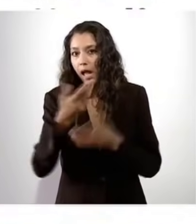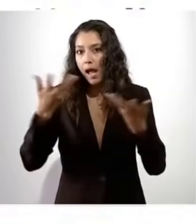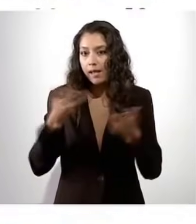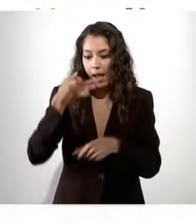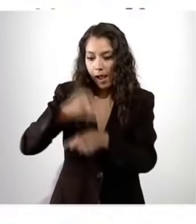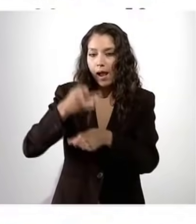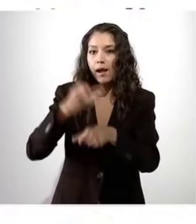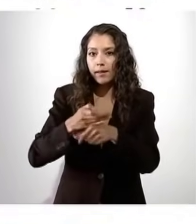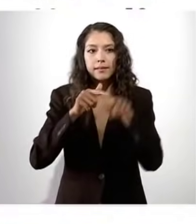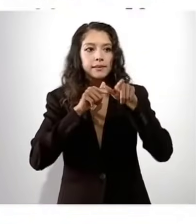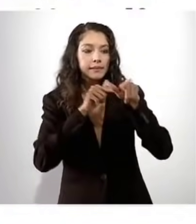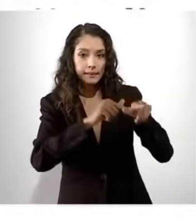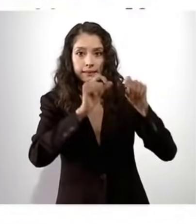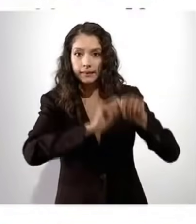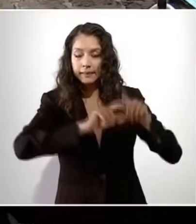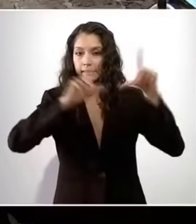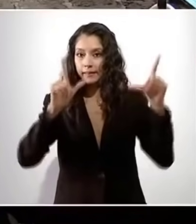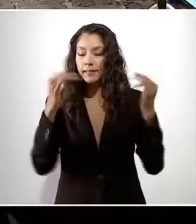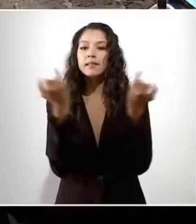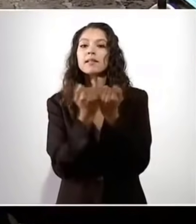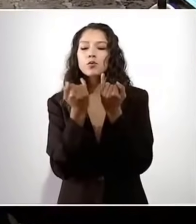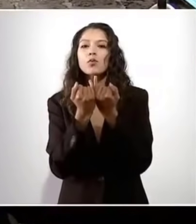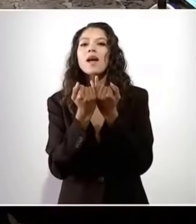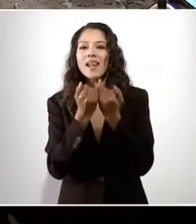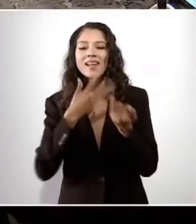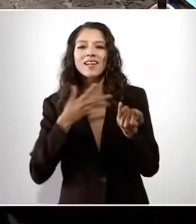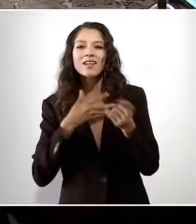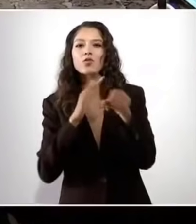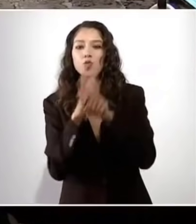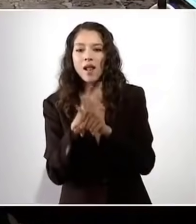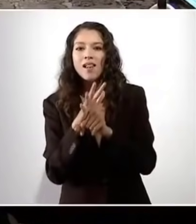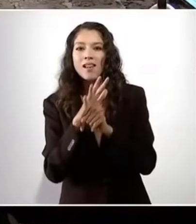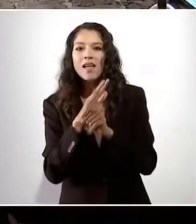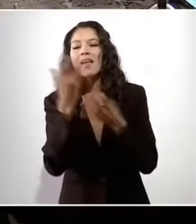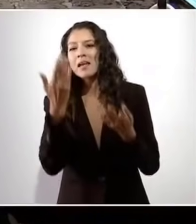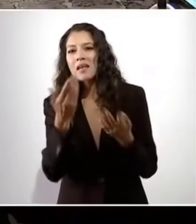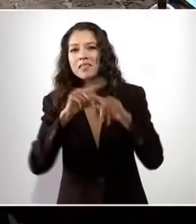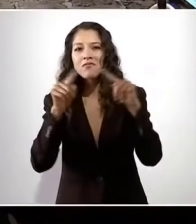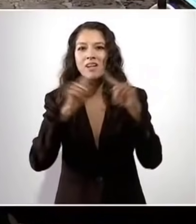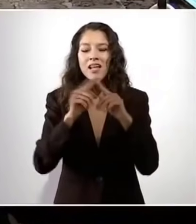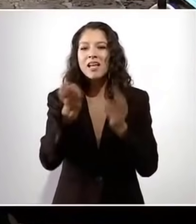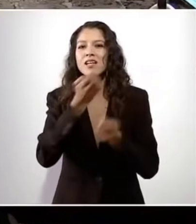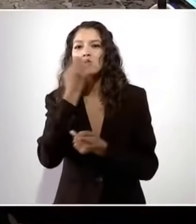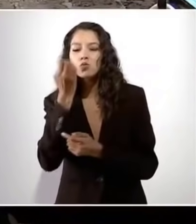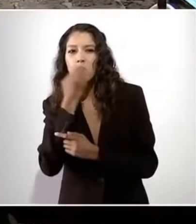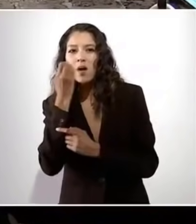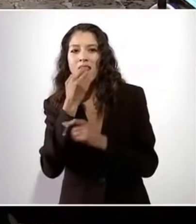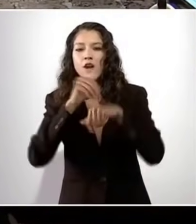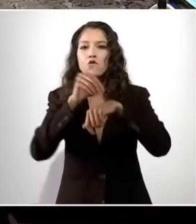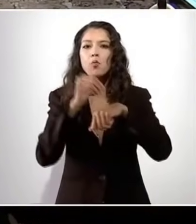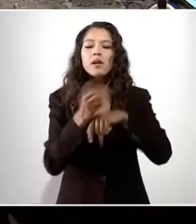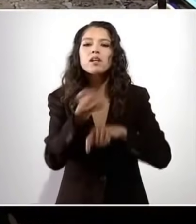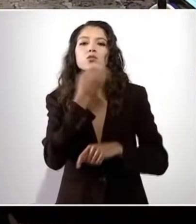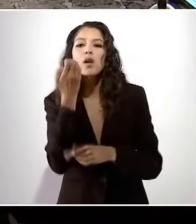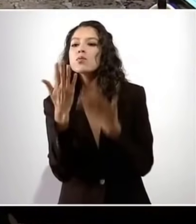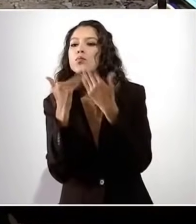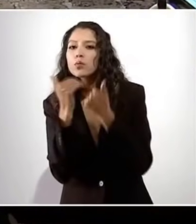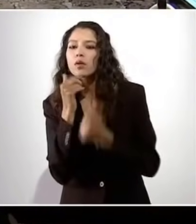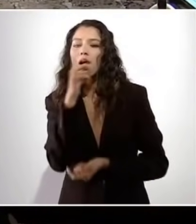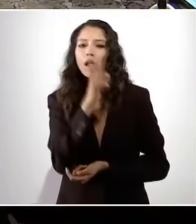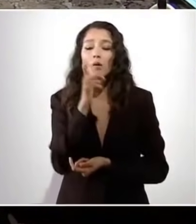este momento. La siguiente, así como en lo que se refiere a infraestructura escolar, tenemos ahí el número de escuelas sin agua, escuelas sin